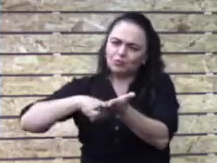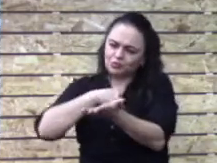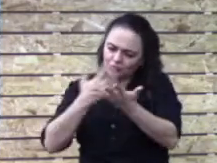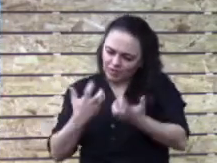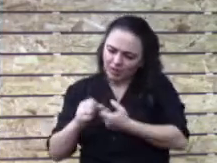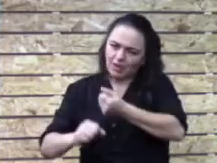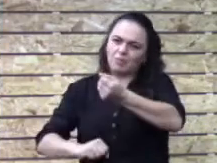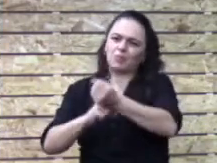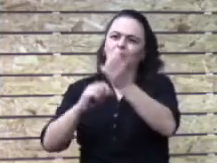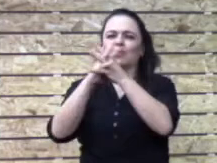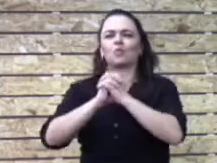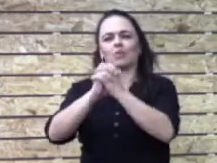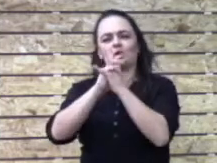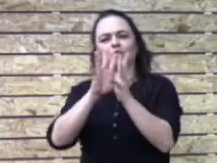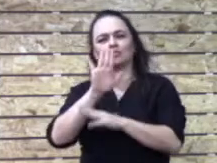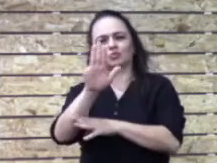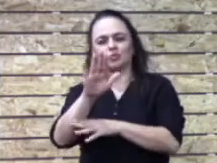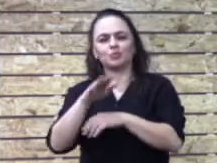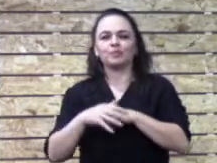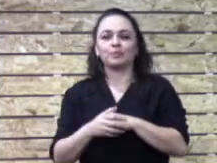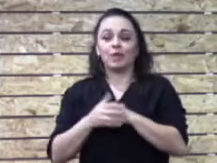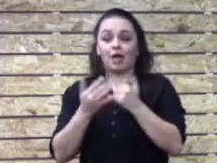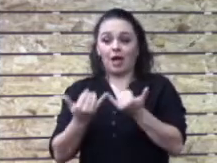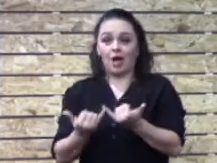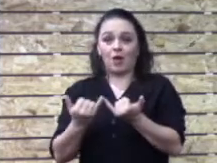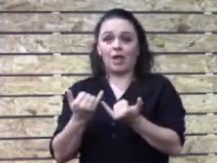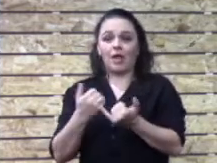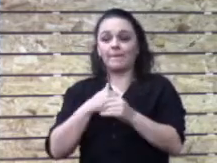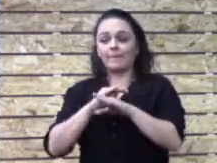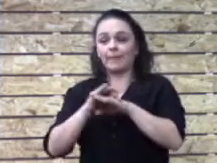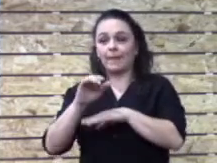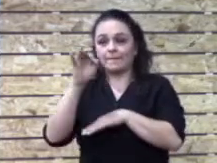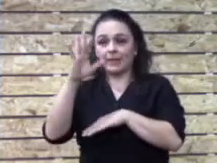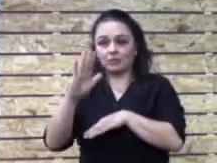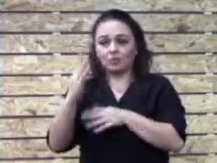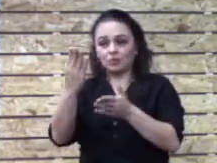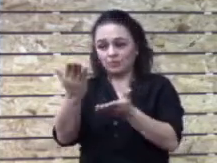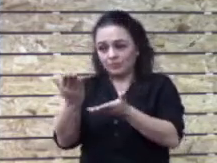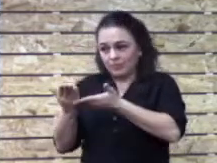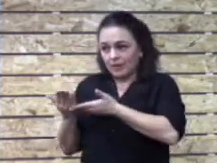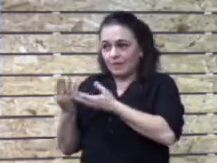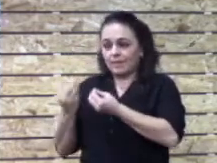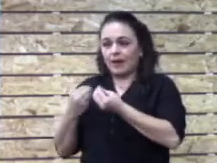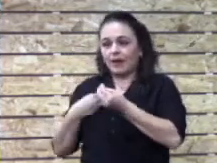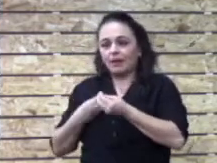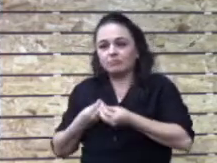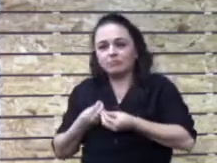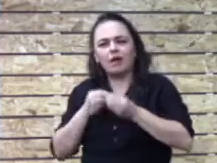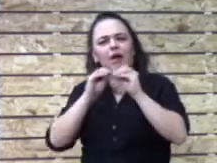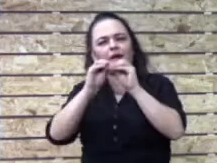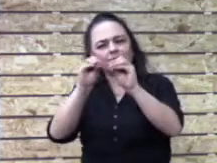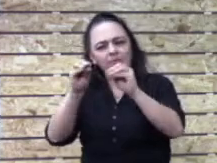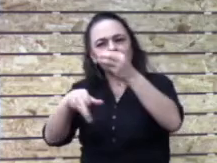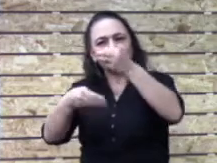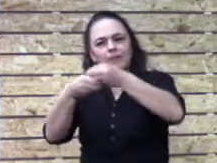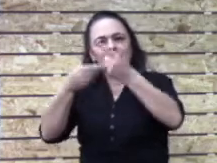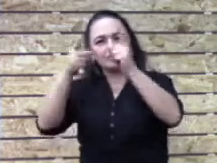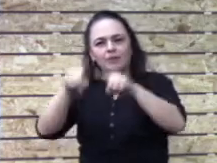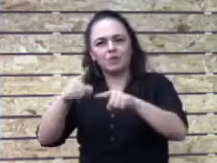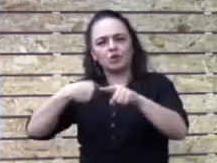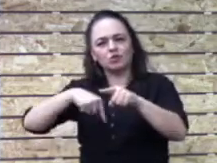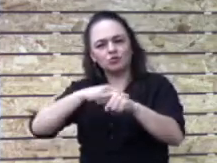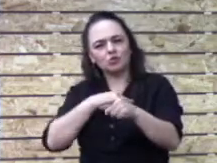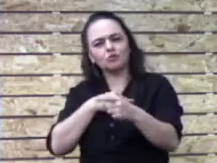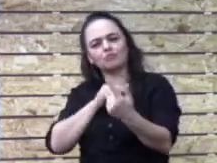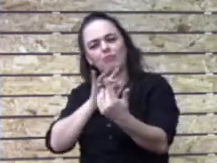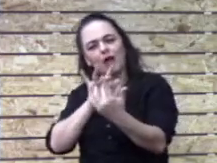de terminar, tenemos uno de los pastores que viene para darnos una palabra especial de bendición, un último anuncio, y estaremos